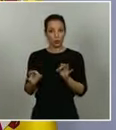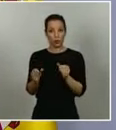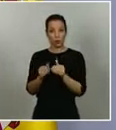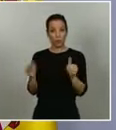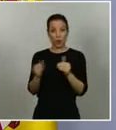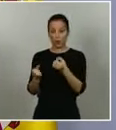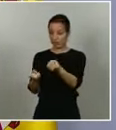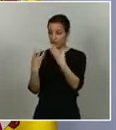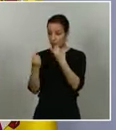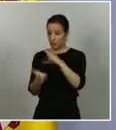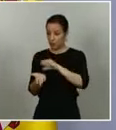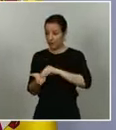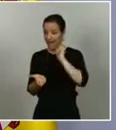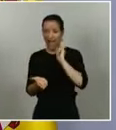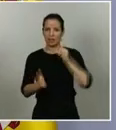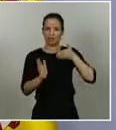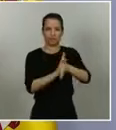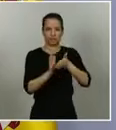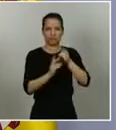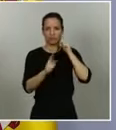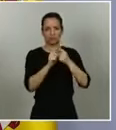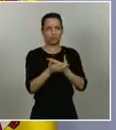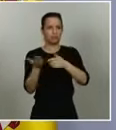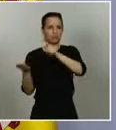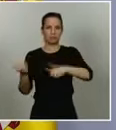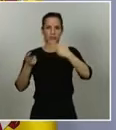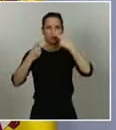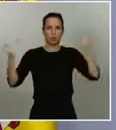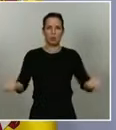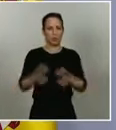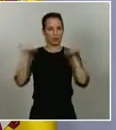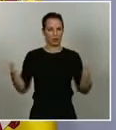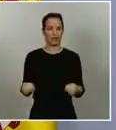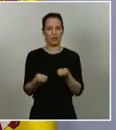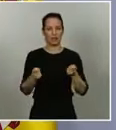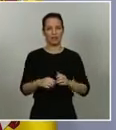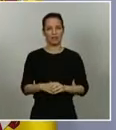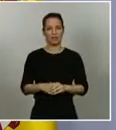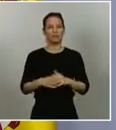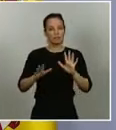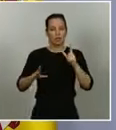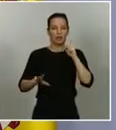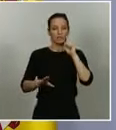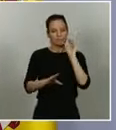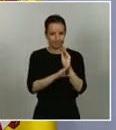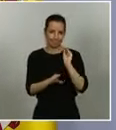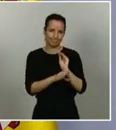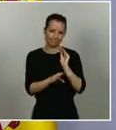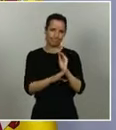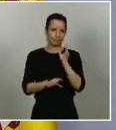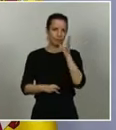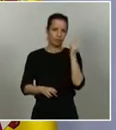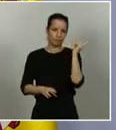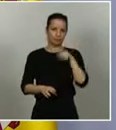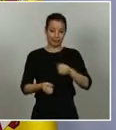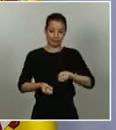información, poder hacerla pública, contando con todas las precauciones que supone transmitir la información